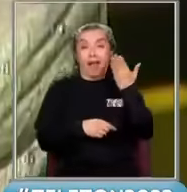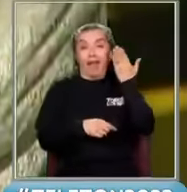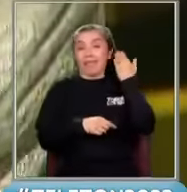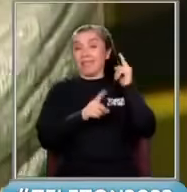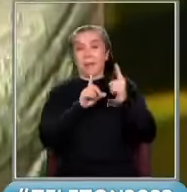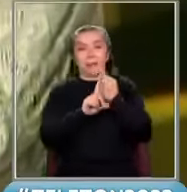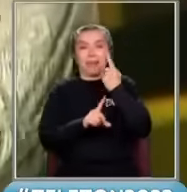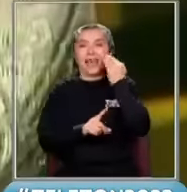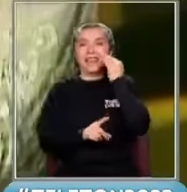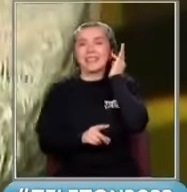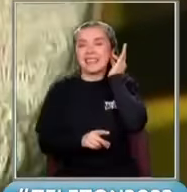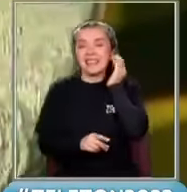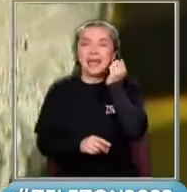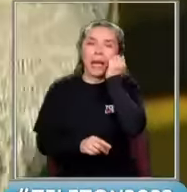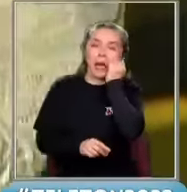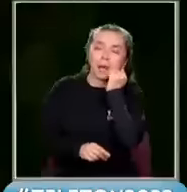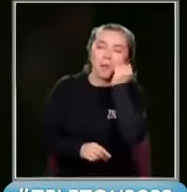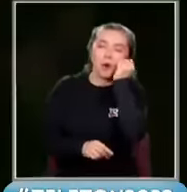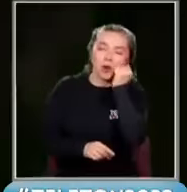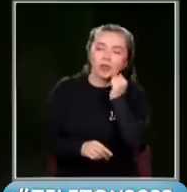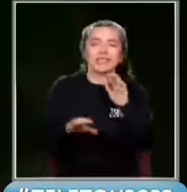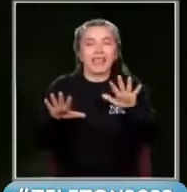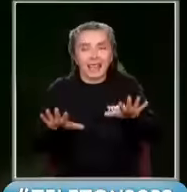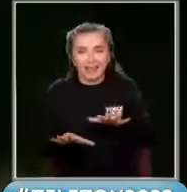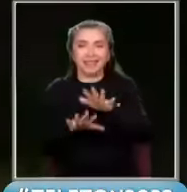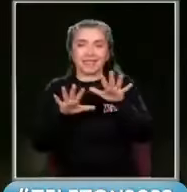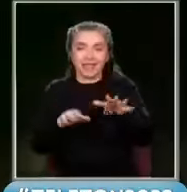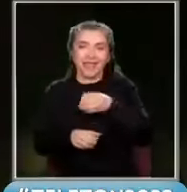niña amorosa tratando de cantar.